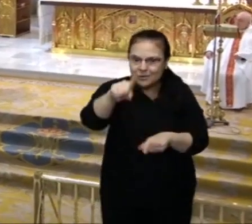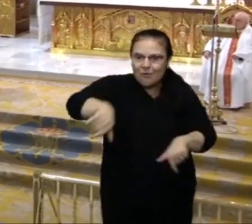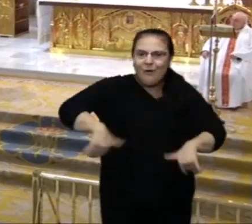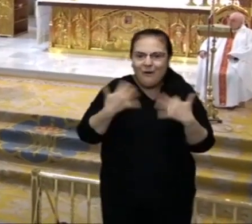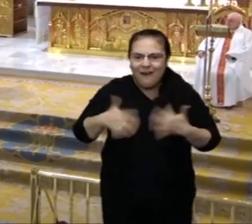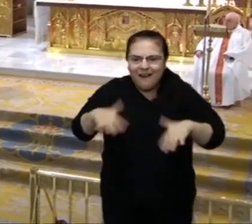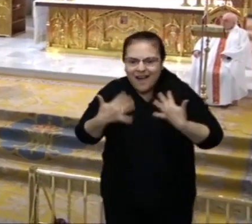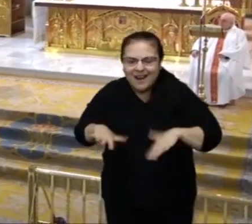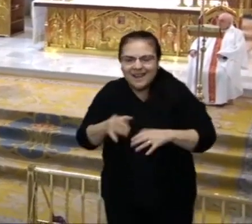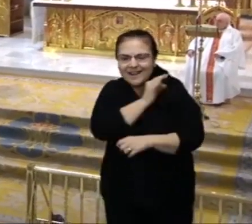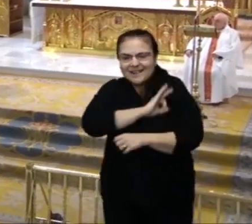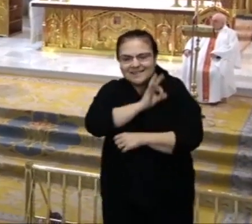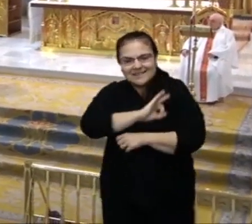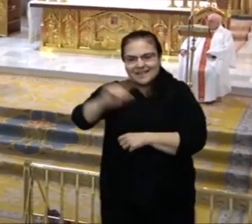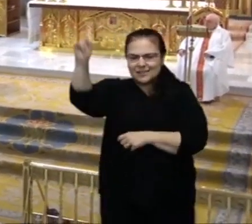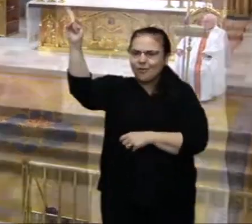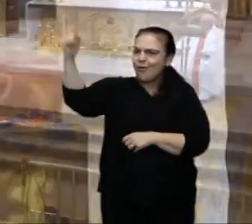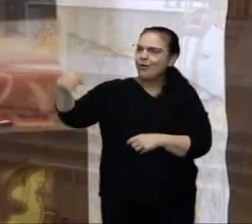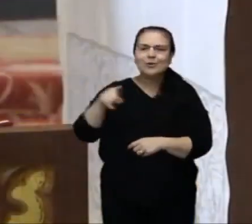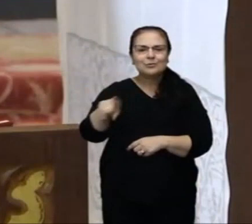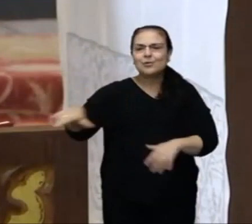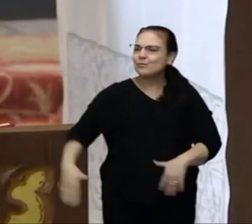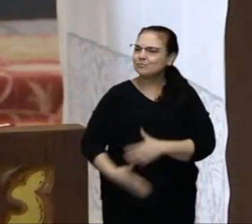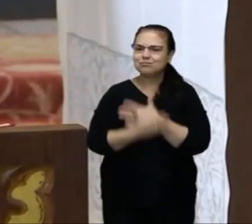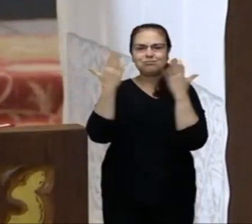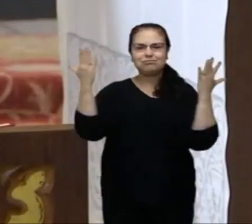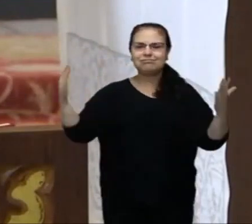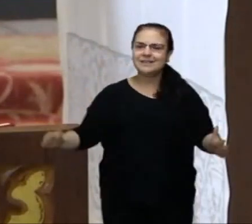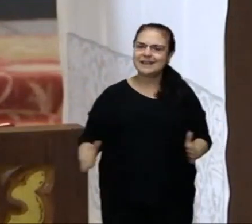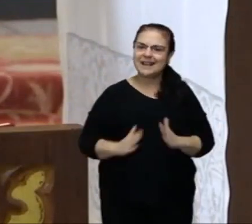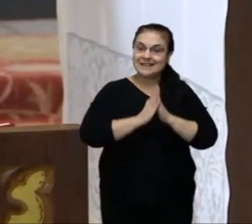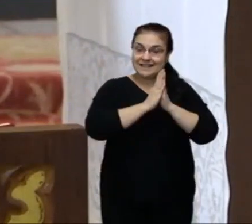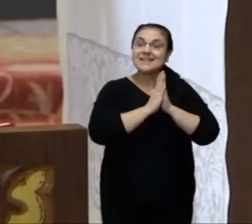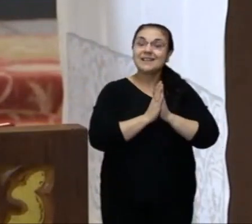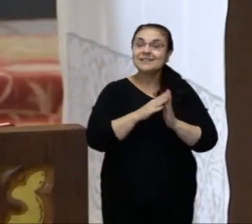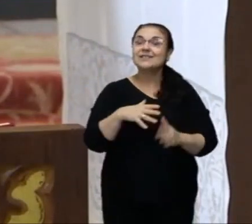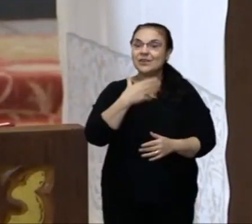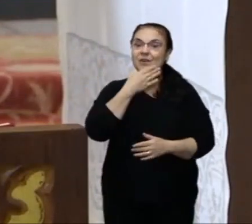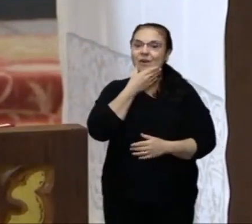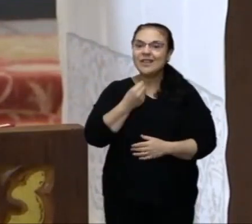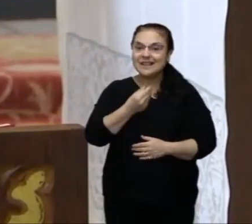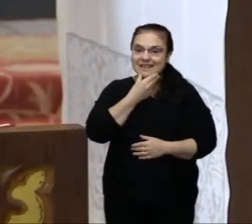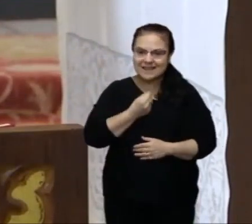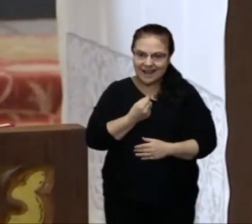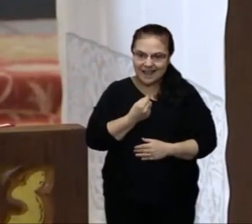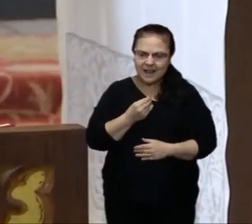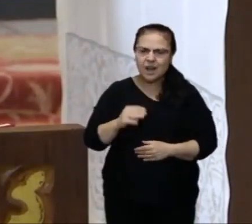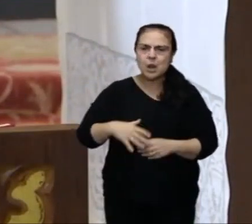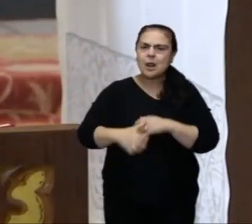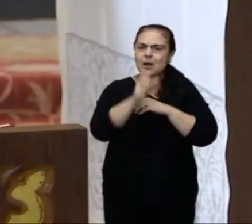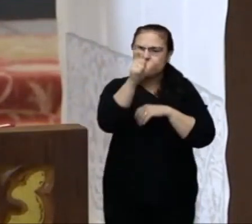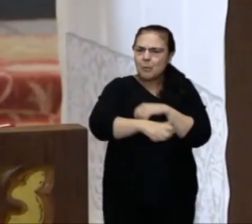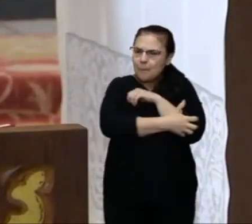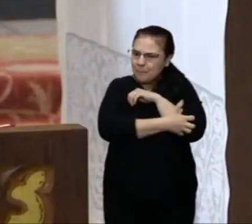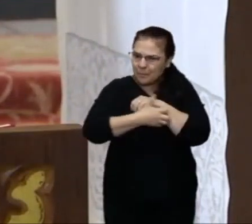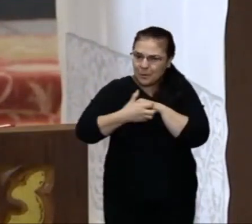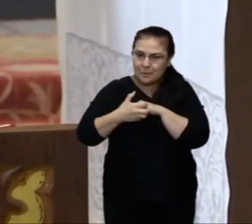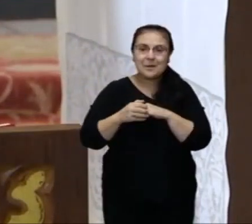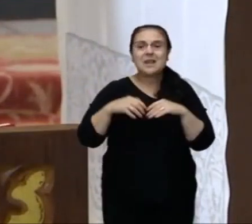Señor, te gloriarás en el Santo de Israel. Los pobres y los